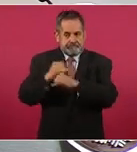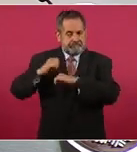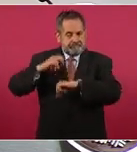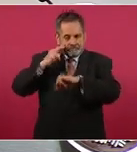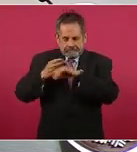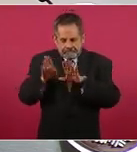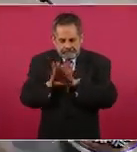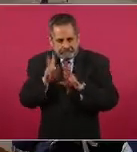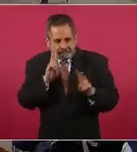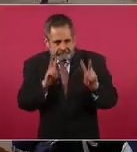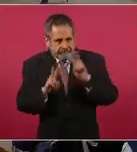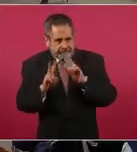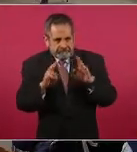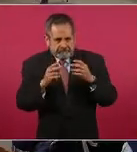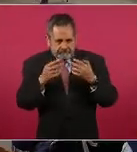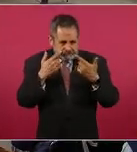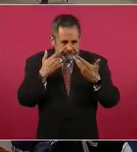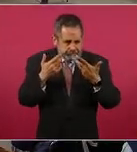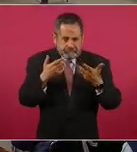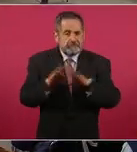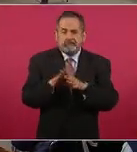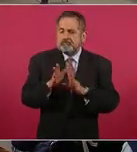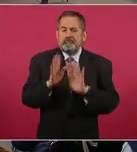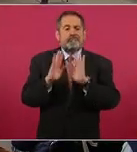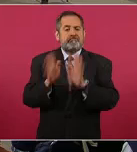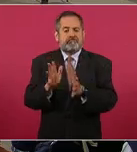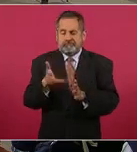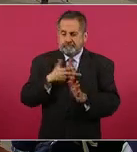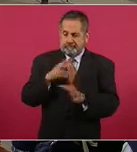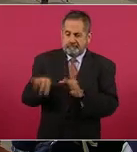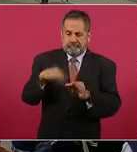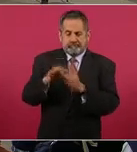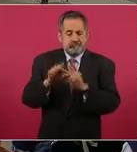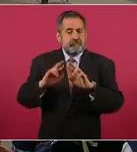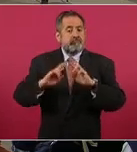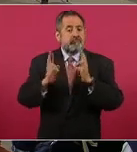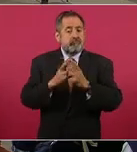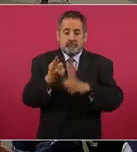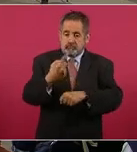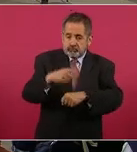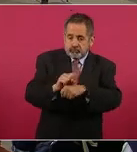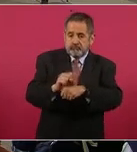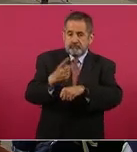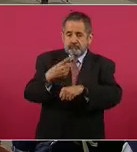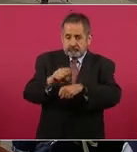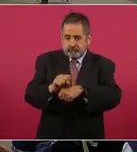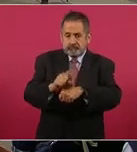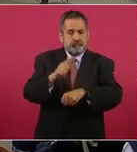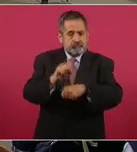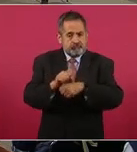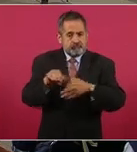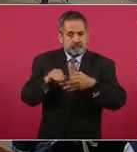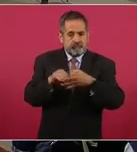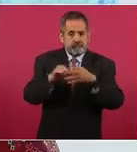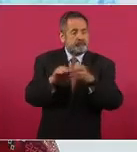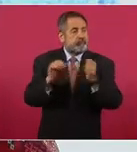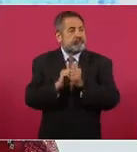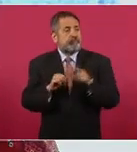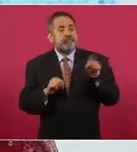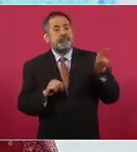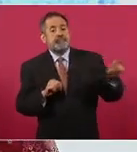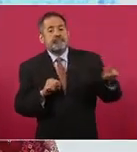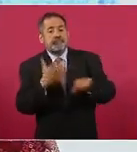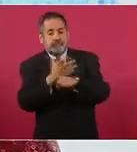está trabajando, de hecho a estas alturas ya se tienen reuniones semanales con nuestro homólogo en